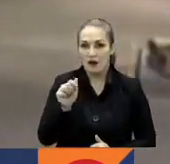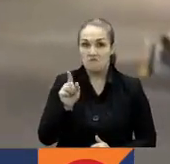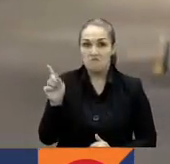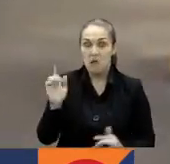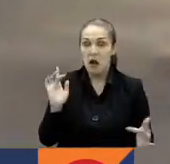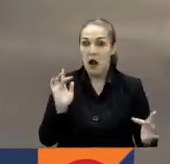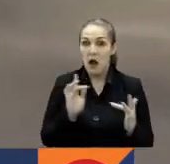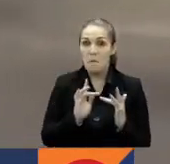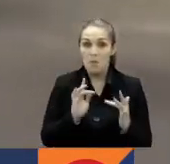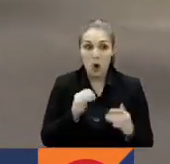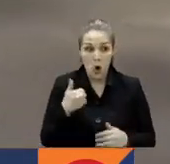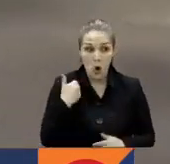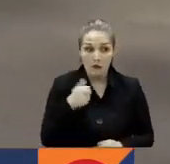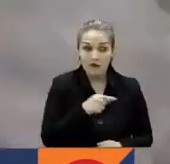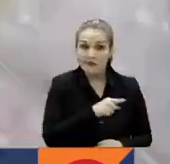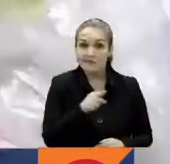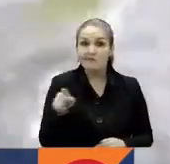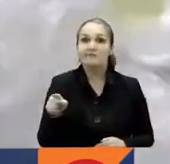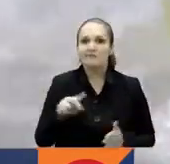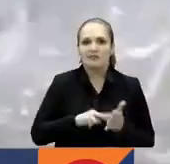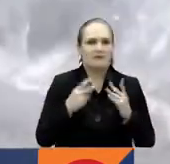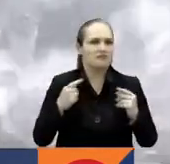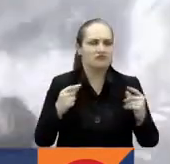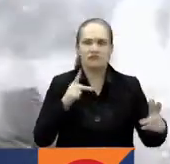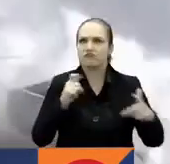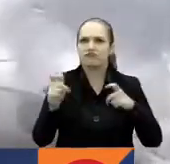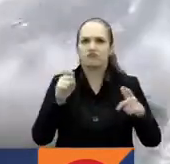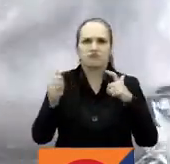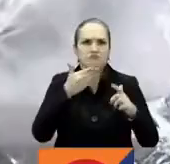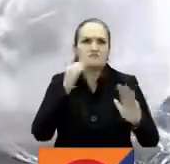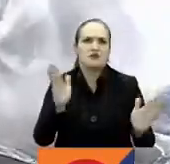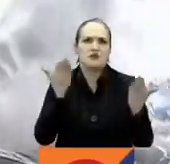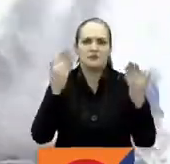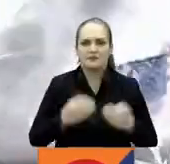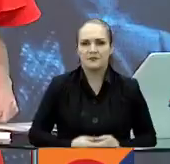aplicación en jóvenes, implicaría una aceleración en el Plan Nacional de Vacunación.